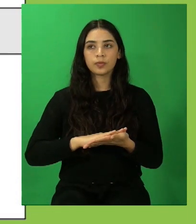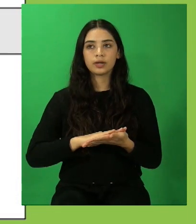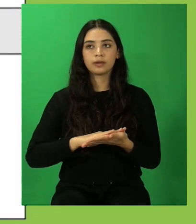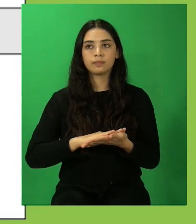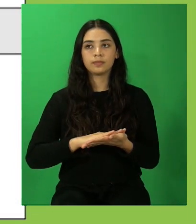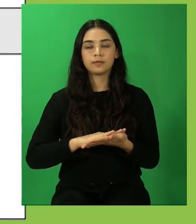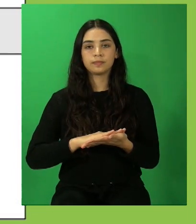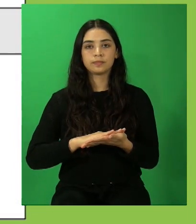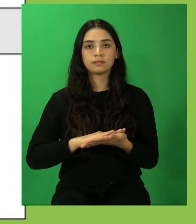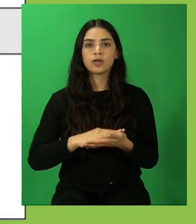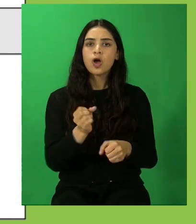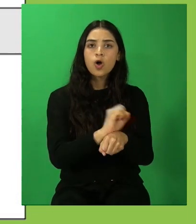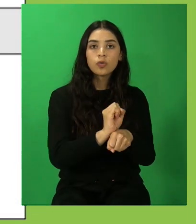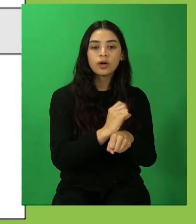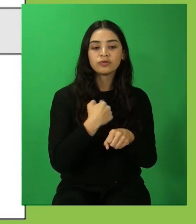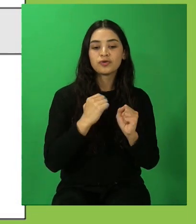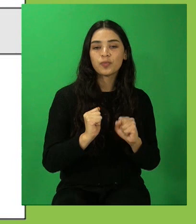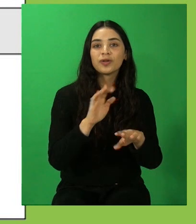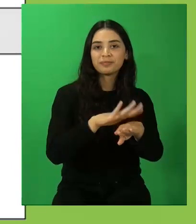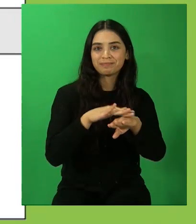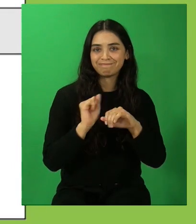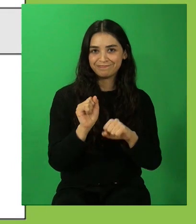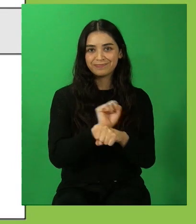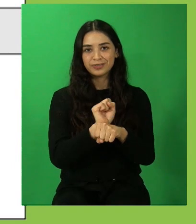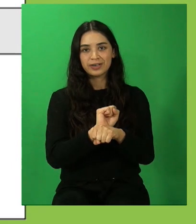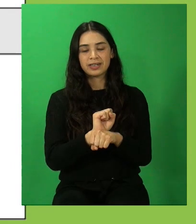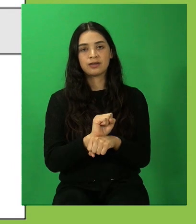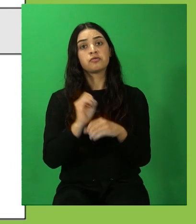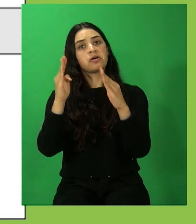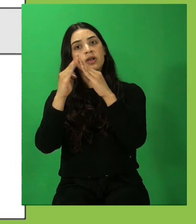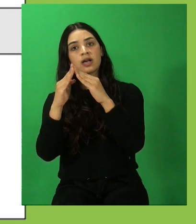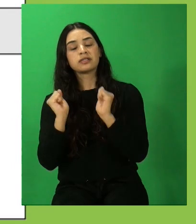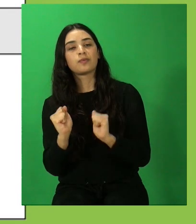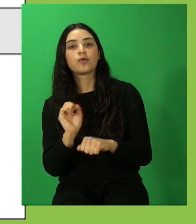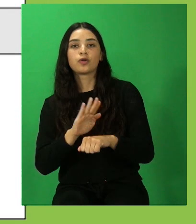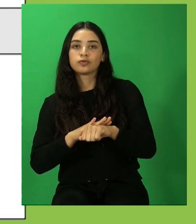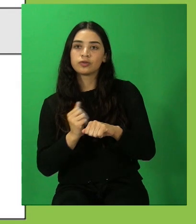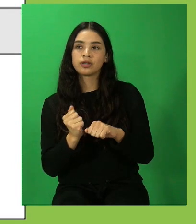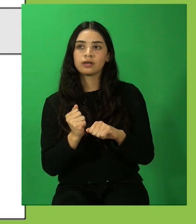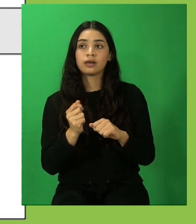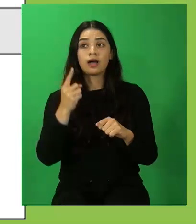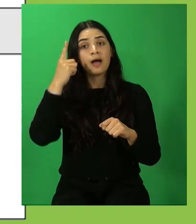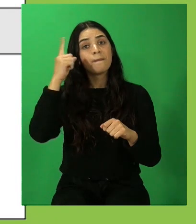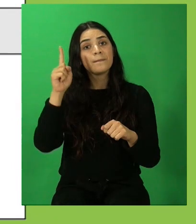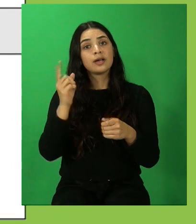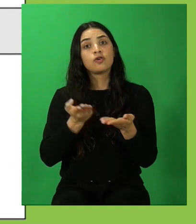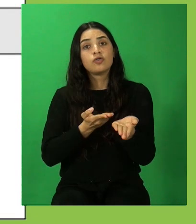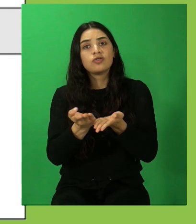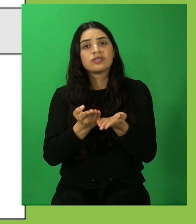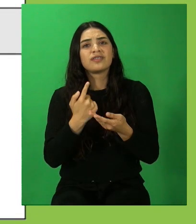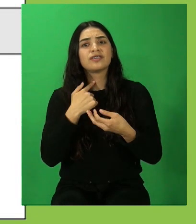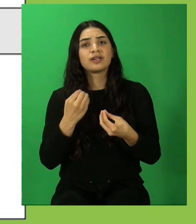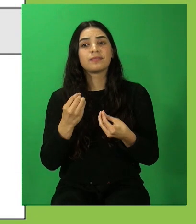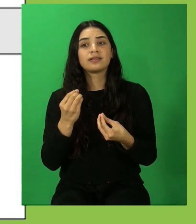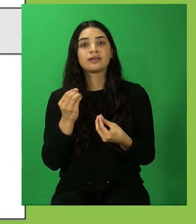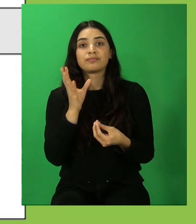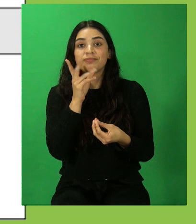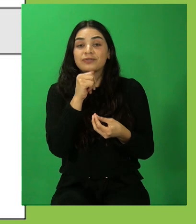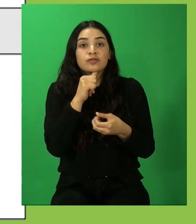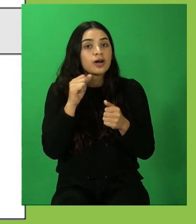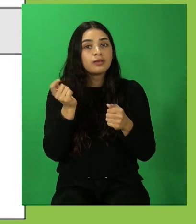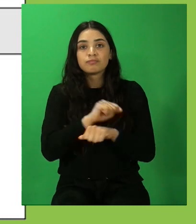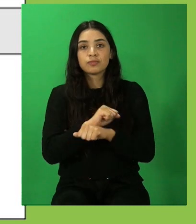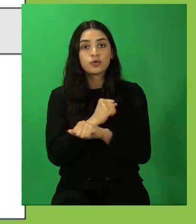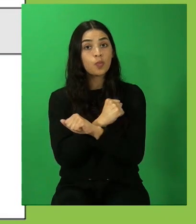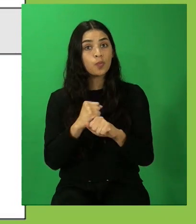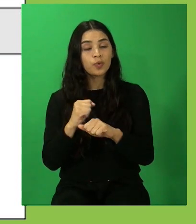un bien, por ejemplo, un auto, y yo puedo tocar un auto, una casa. En cambio, los servicios son intangibles, ¿ya? Si yo